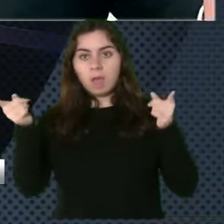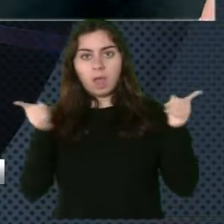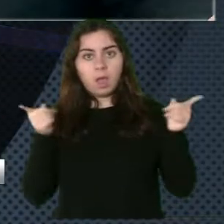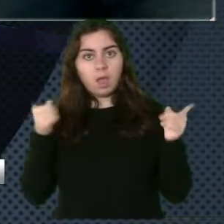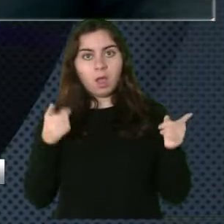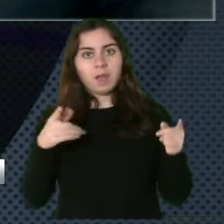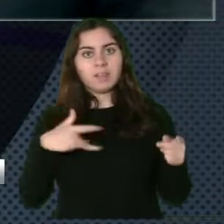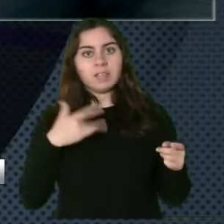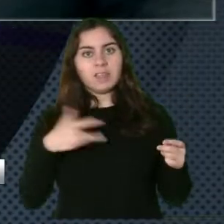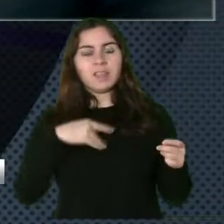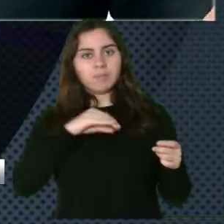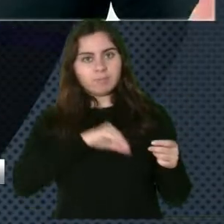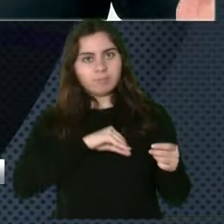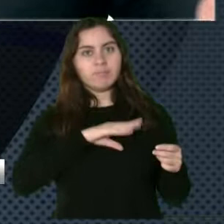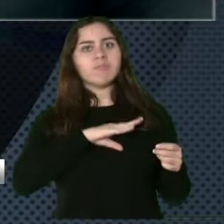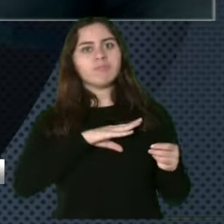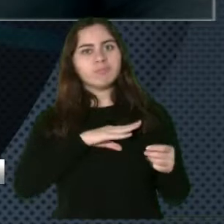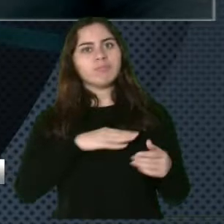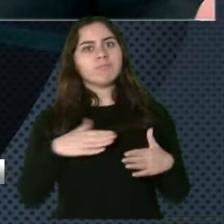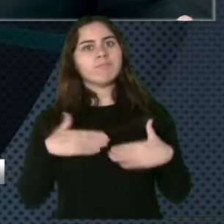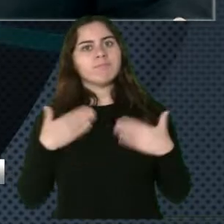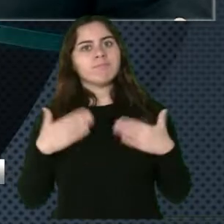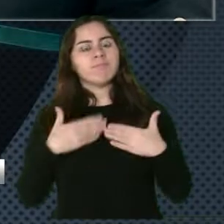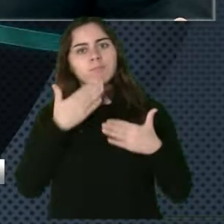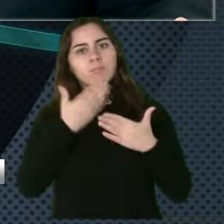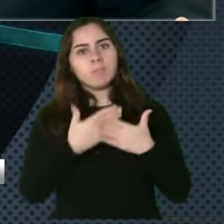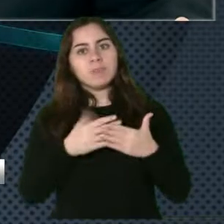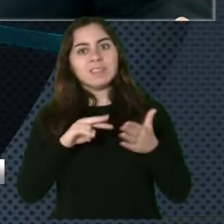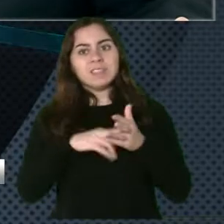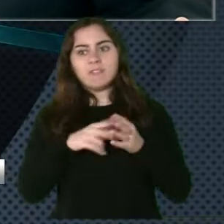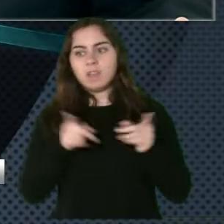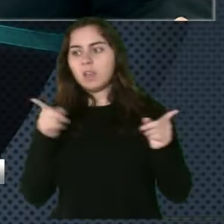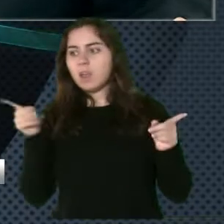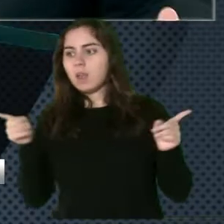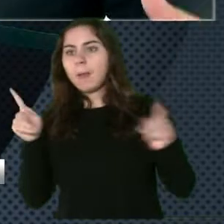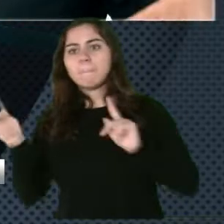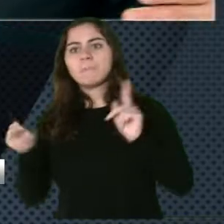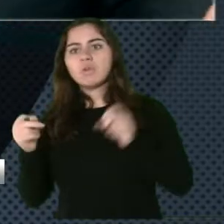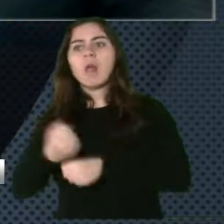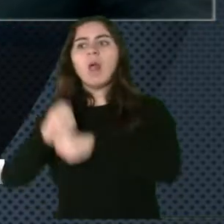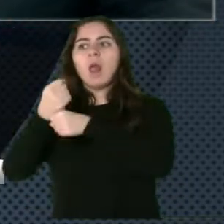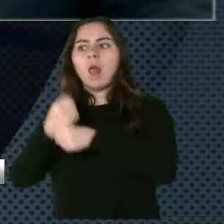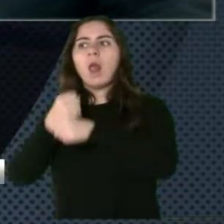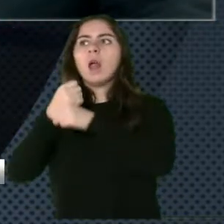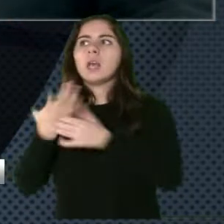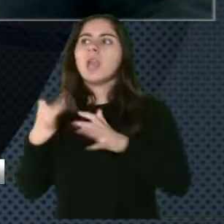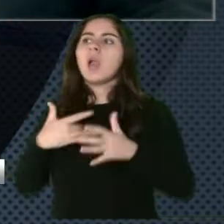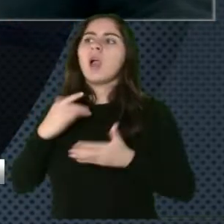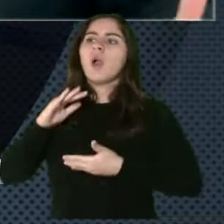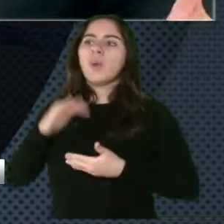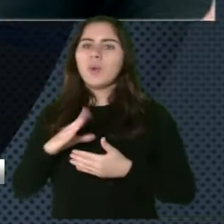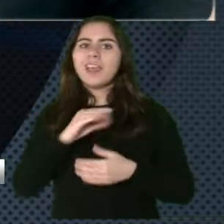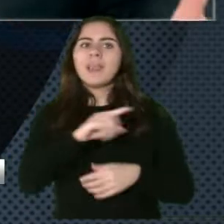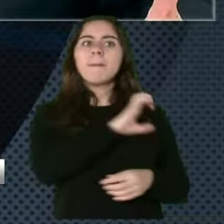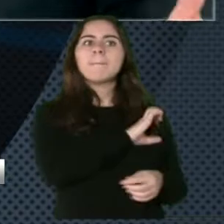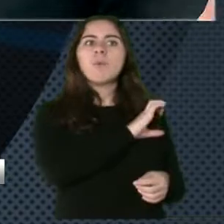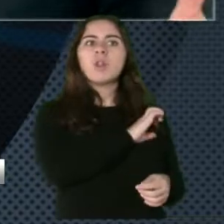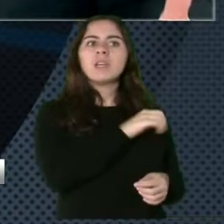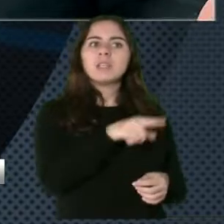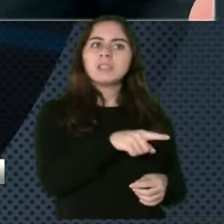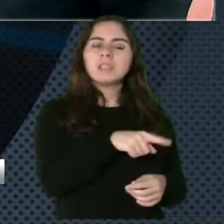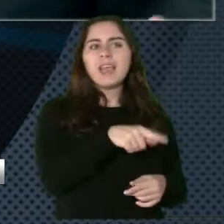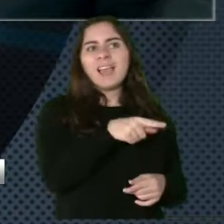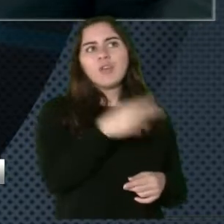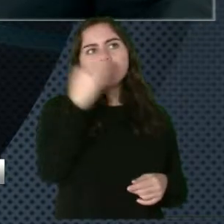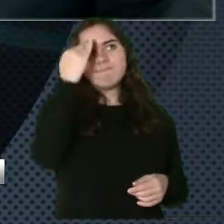están haciendo unos reclamos abiertos de que había que tomar acción, y por otro lado a la policía reconociendo que su trabajo es importante, pero que hay que hacer